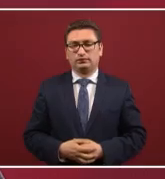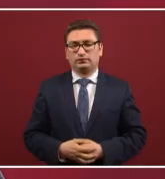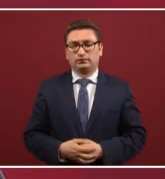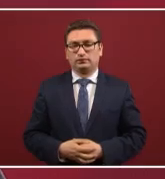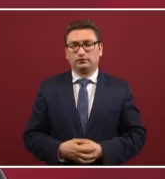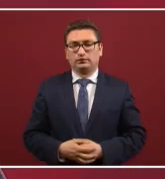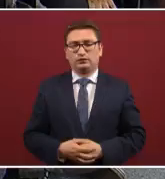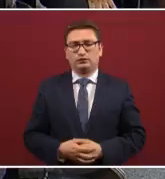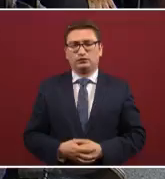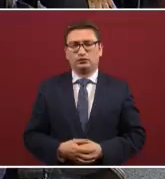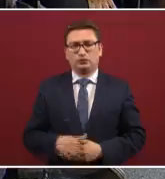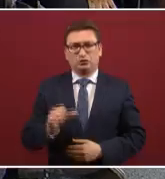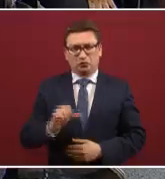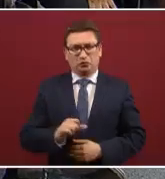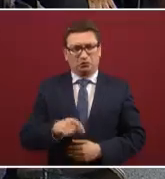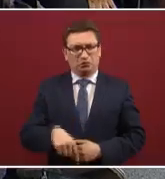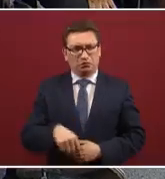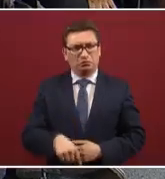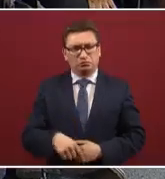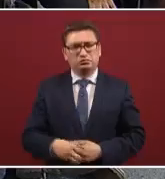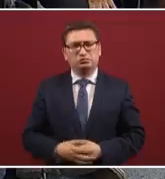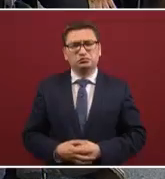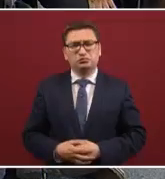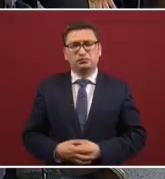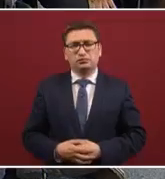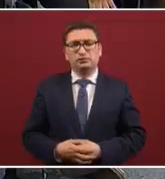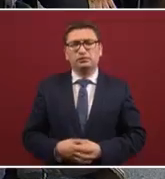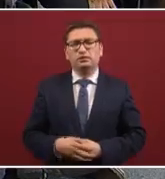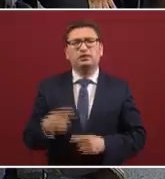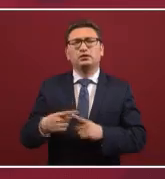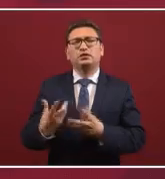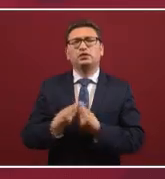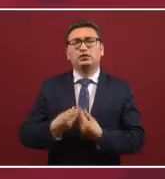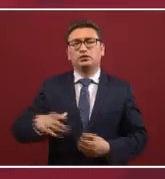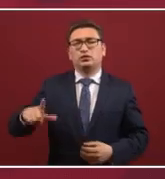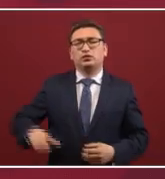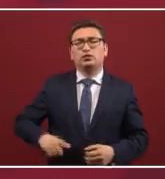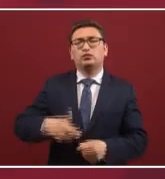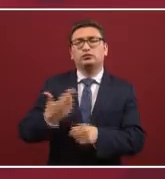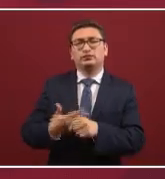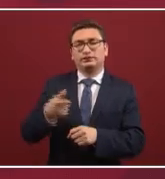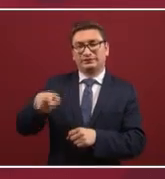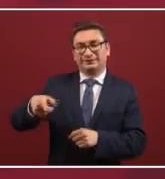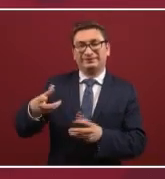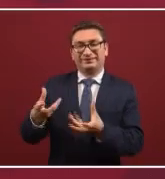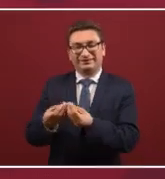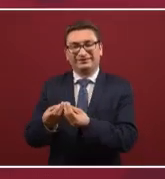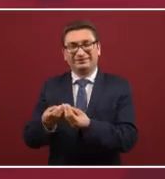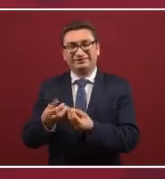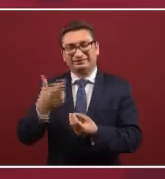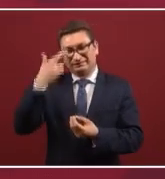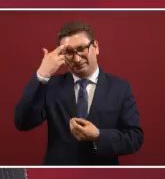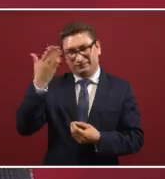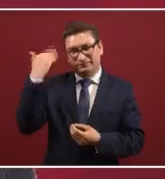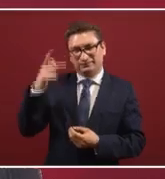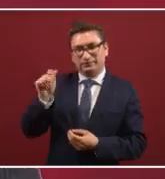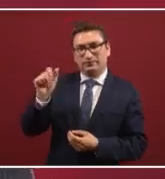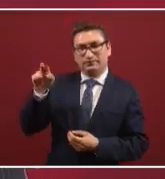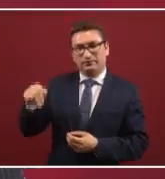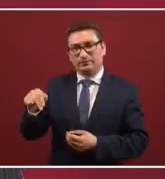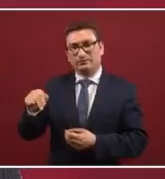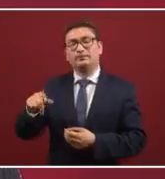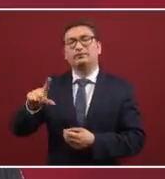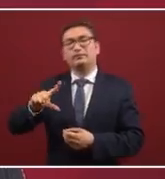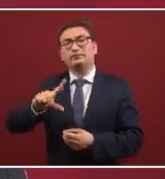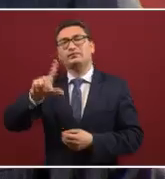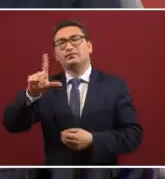PAN separados? Con los gobernadores que surgieron del PAN, pero